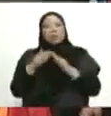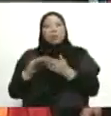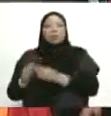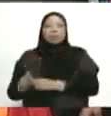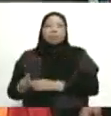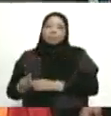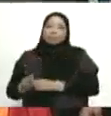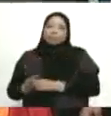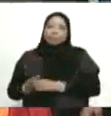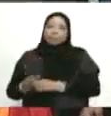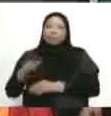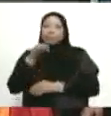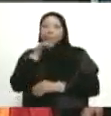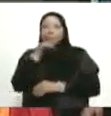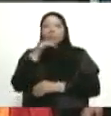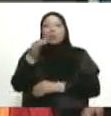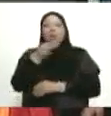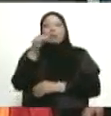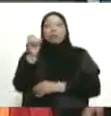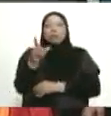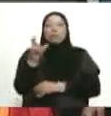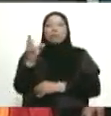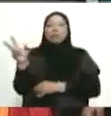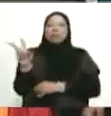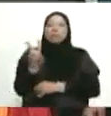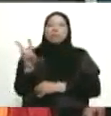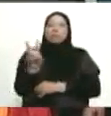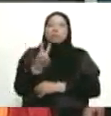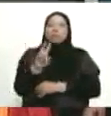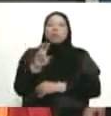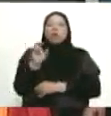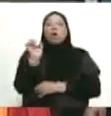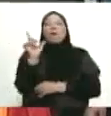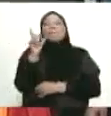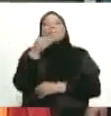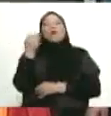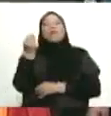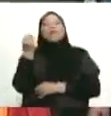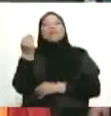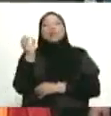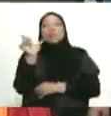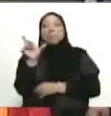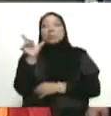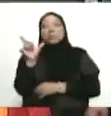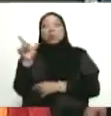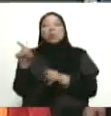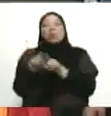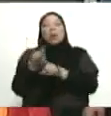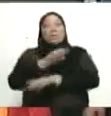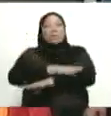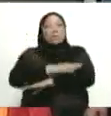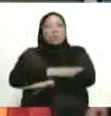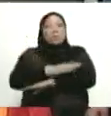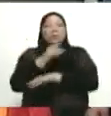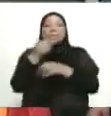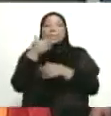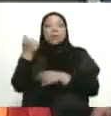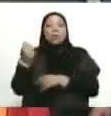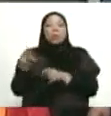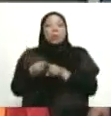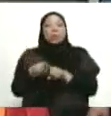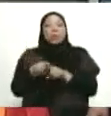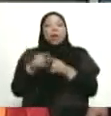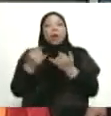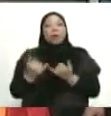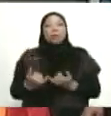la Dirección Nacional del Partido Socialista Unido de Venezuela y de la JPSU tiene que asumir la misma conducta. Nosotros tenemos que